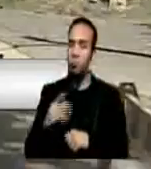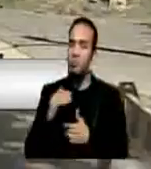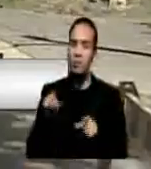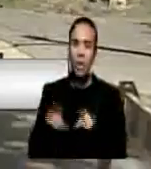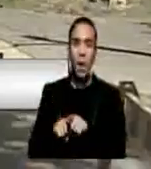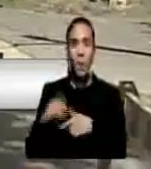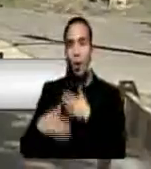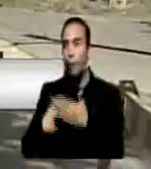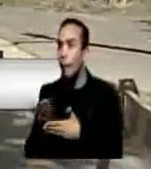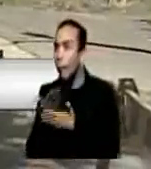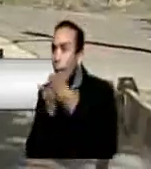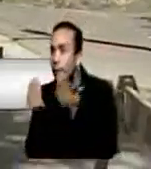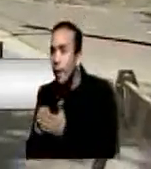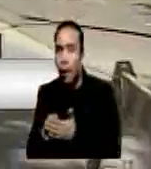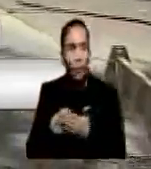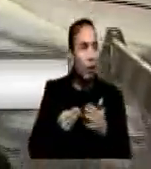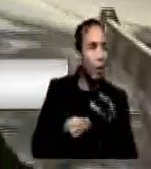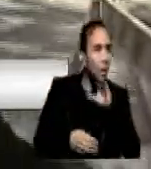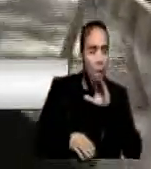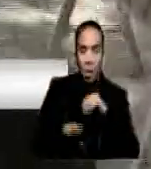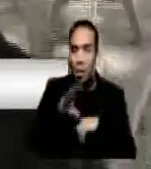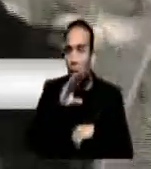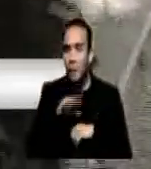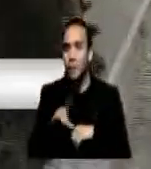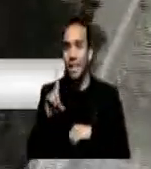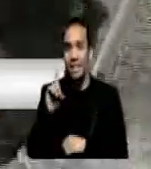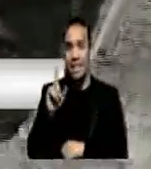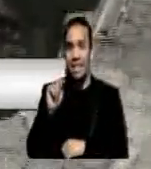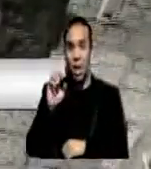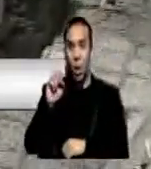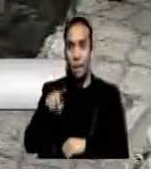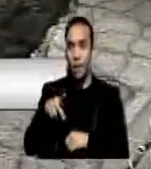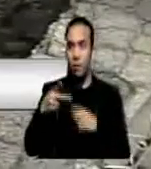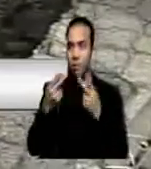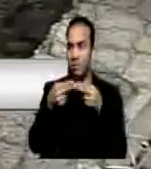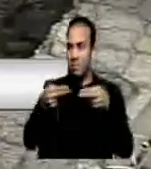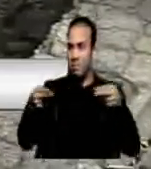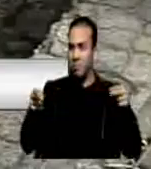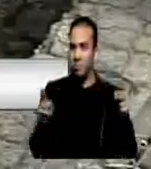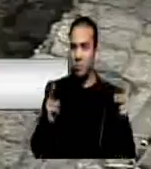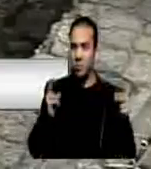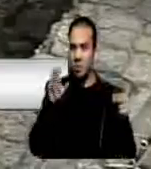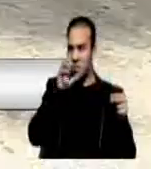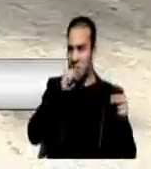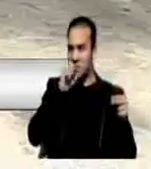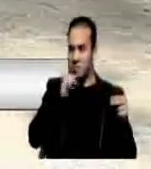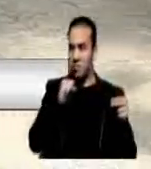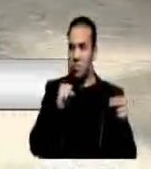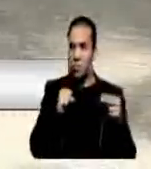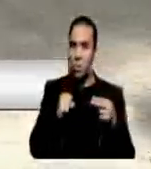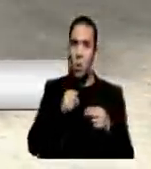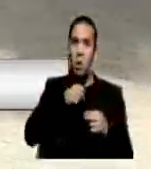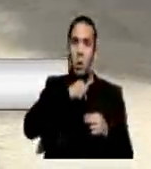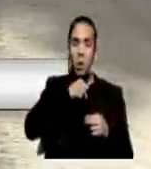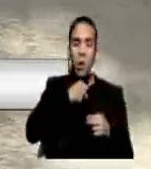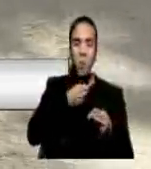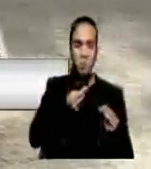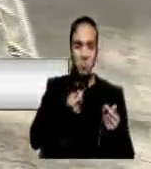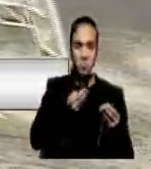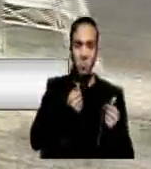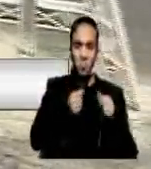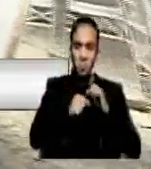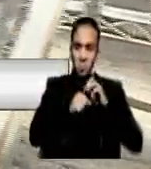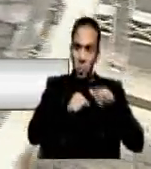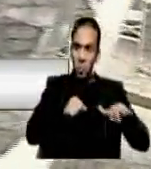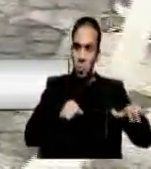no hay fondo la oficina de Obras Públicas colocó vallas para alertar del riesgo y relleno de tierra el otro extremo para ensanchar la